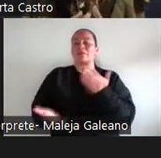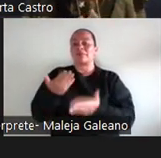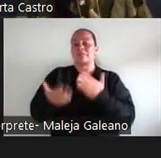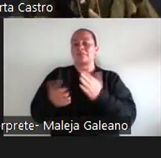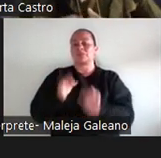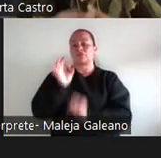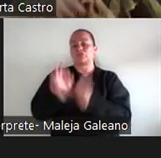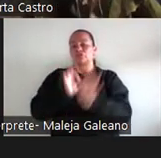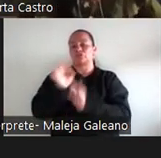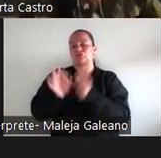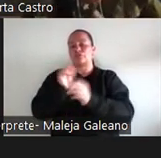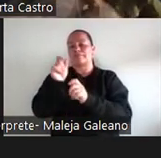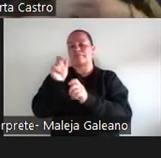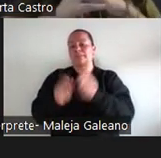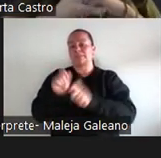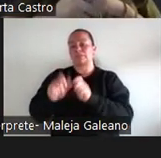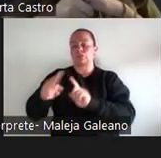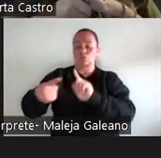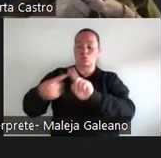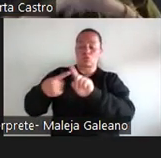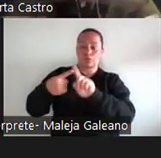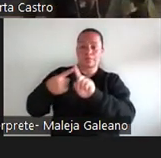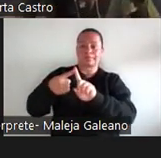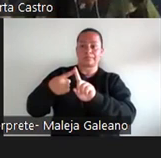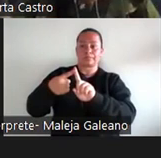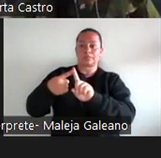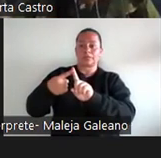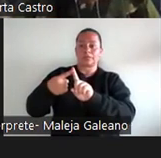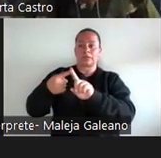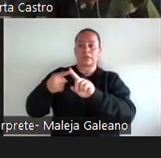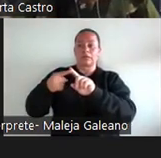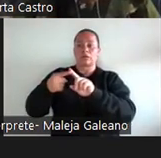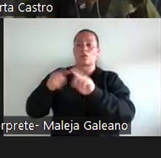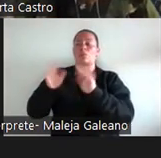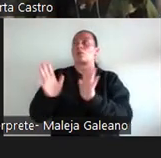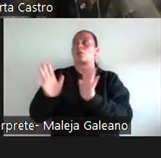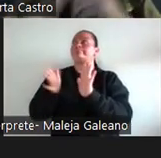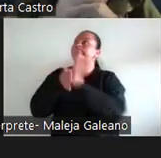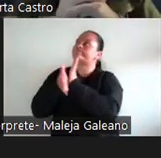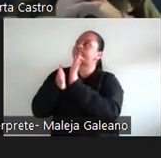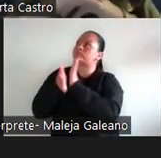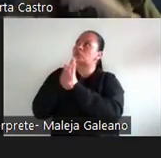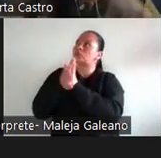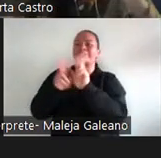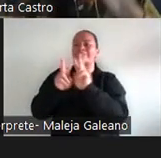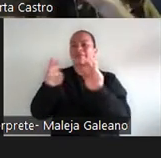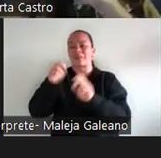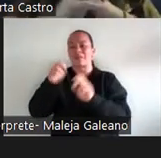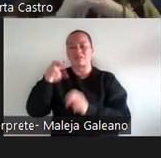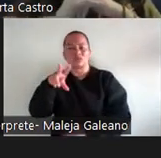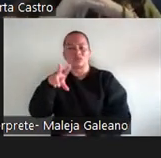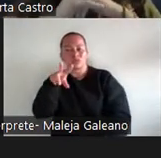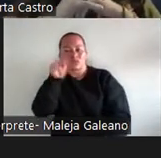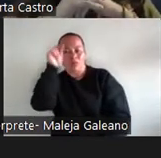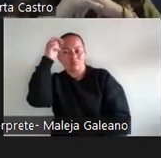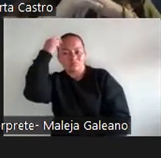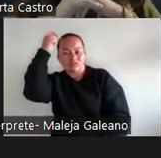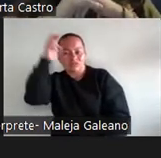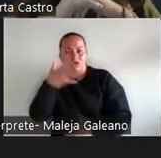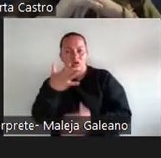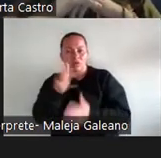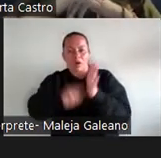cuidadora número uno entonces enmarca esto como un tema no profesional como un tema del área